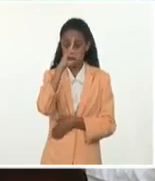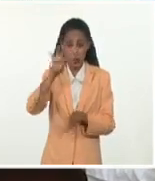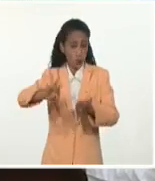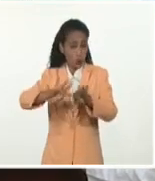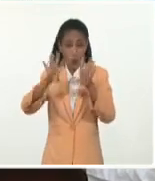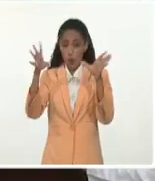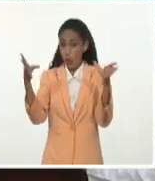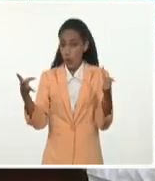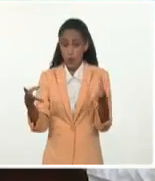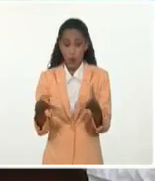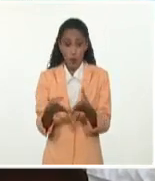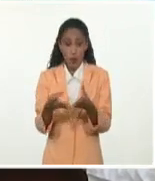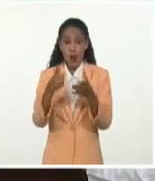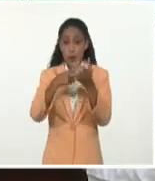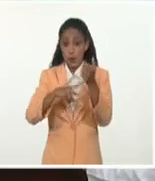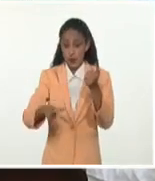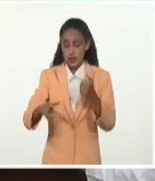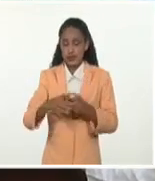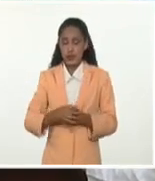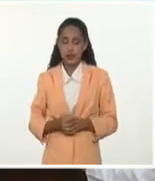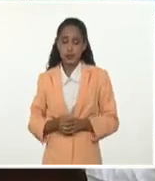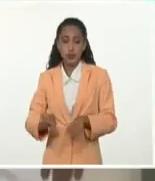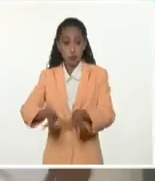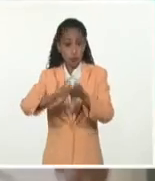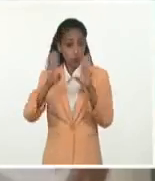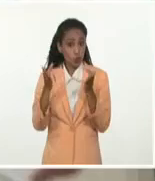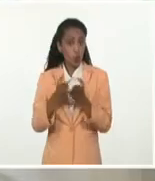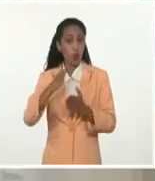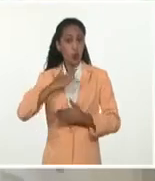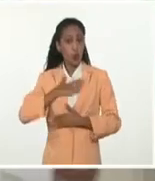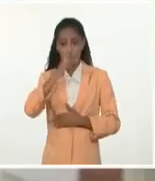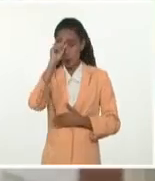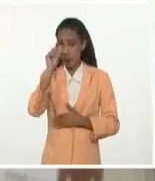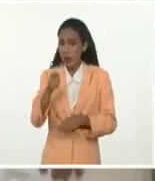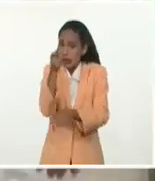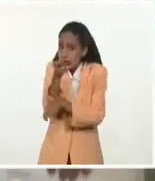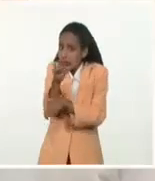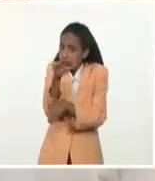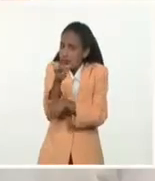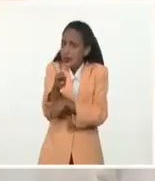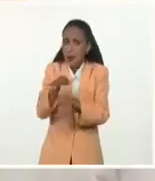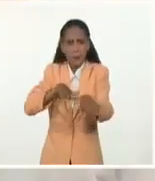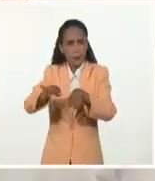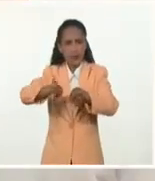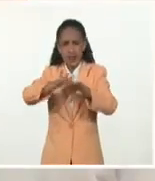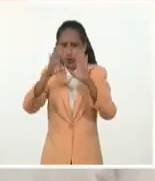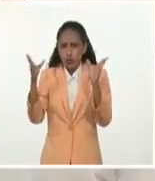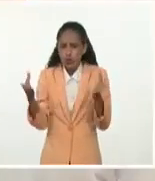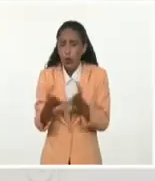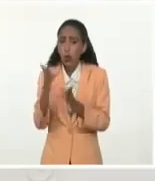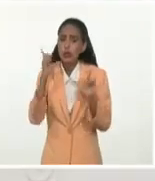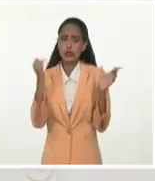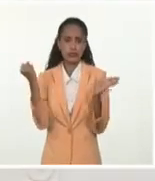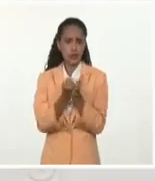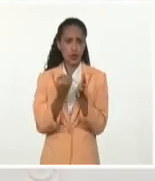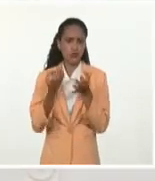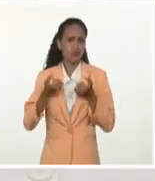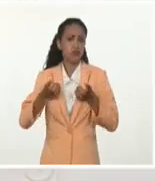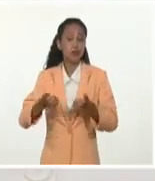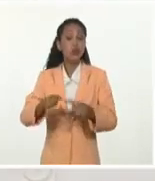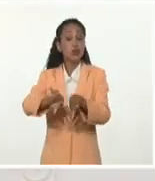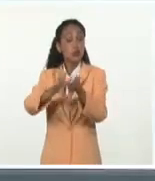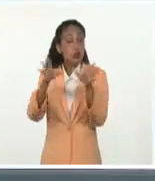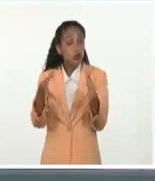desde Calixto hasta Moa. Todo nuestro personal ha sido entrenado, ha sido certificado, todos estos sitios han tenido una